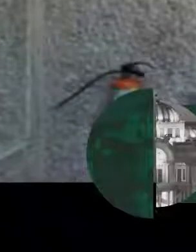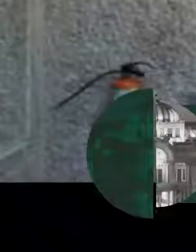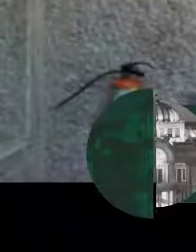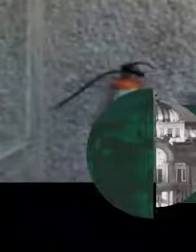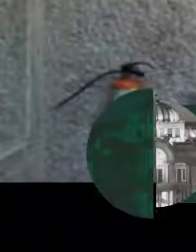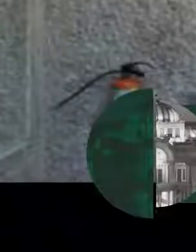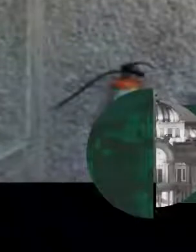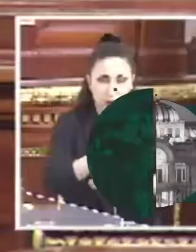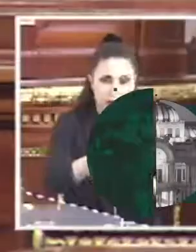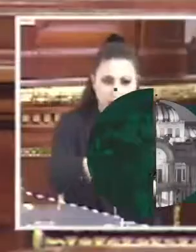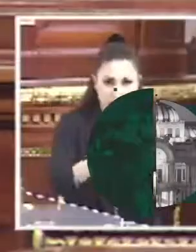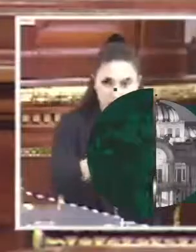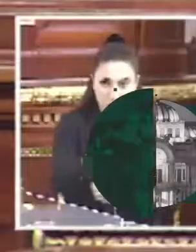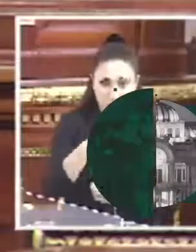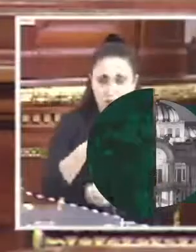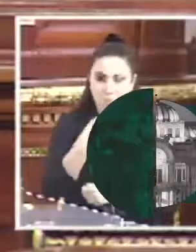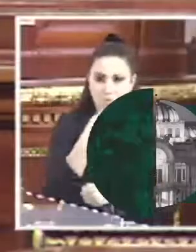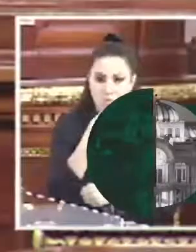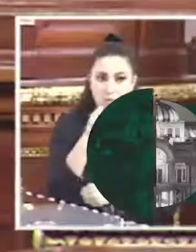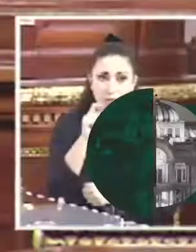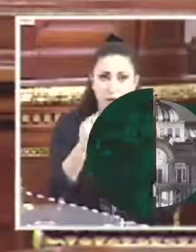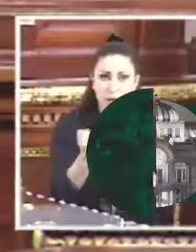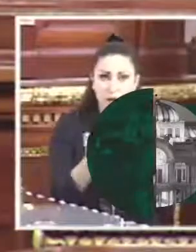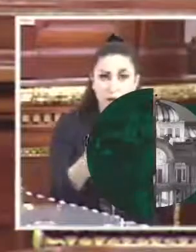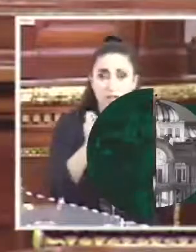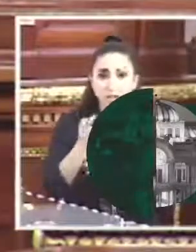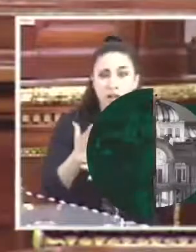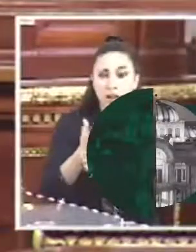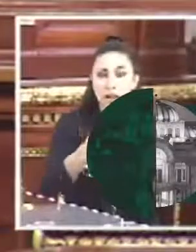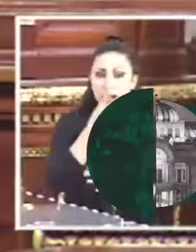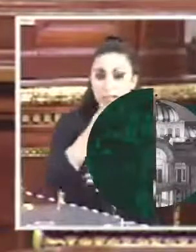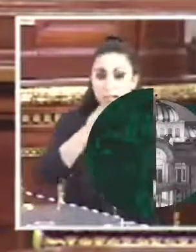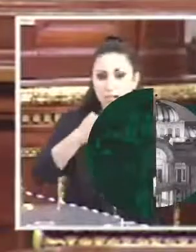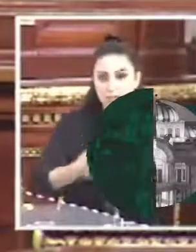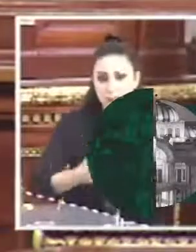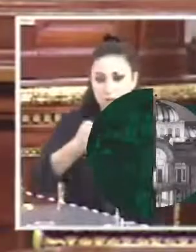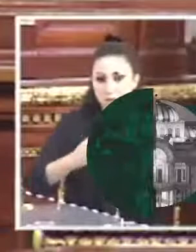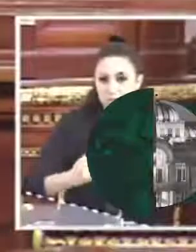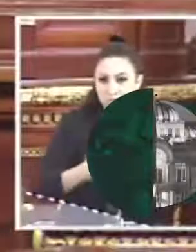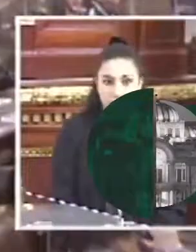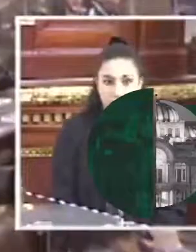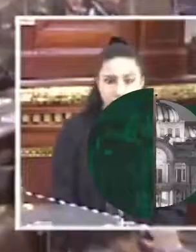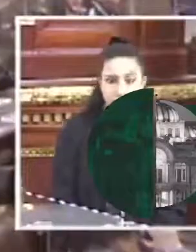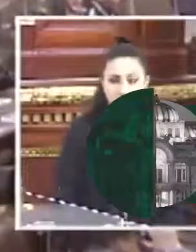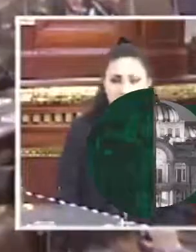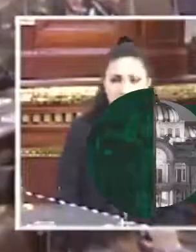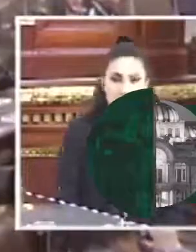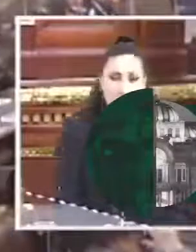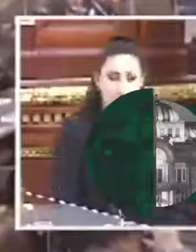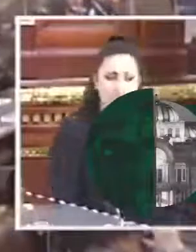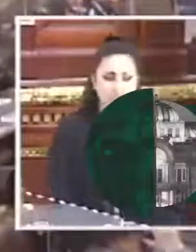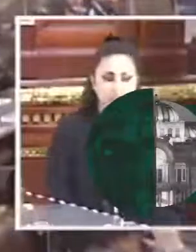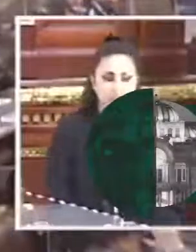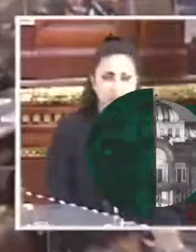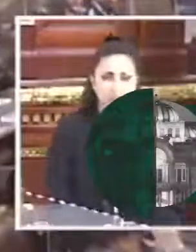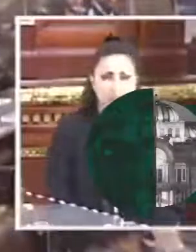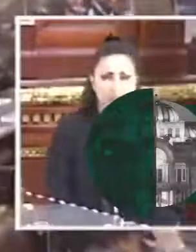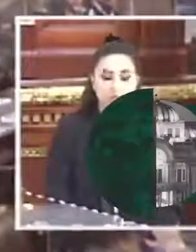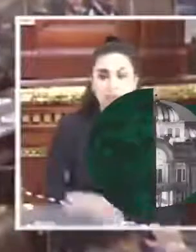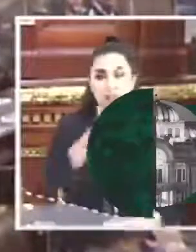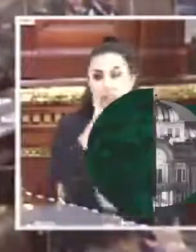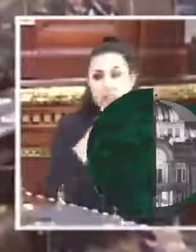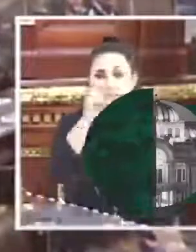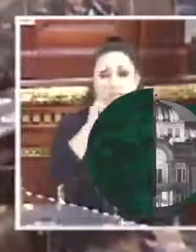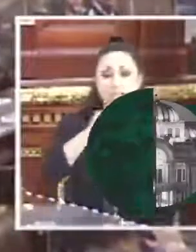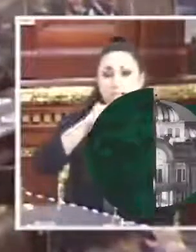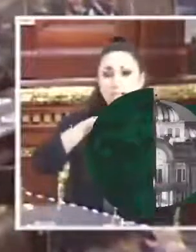Instituto Electoral de la Capital. Durante la presentación del dictamen, el diputado José Luis Rodríguez Díaz de León dijo que se realizó con estricto apego al